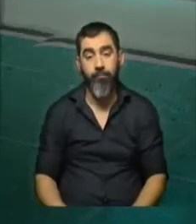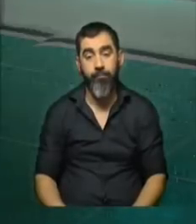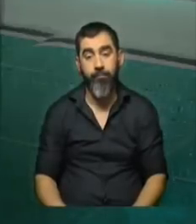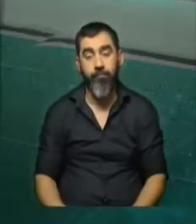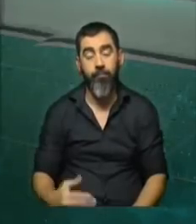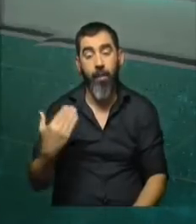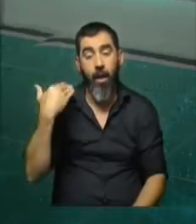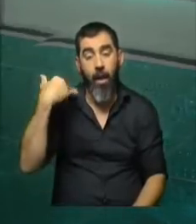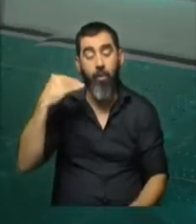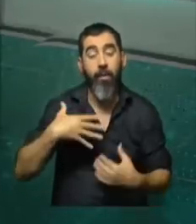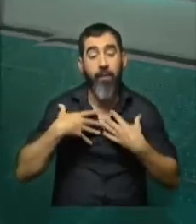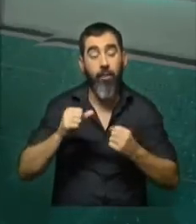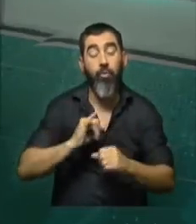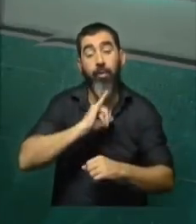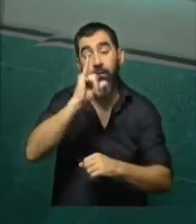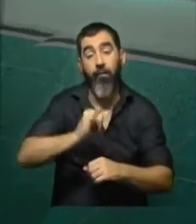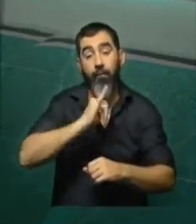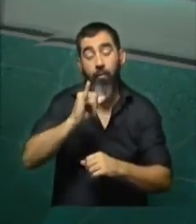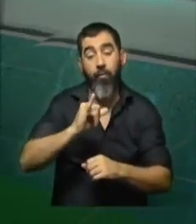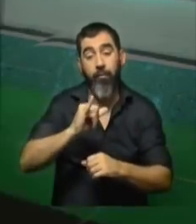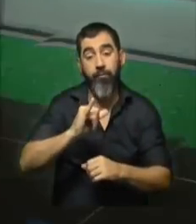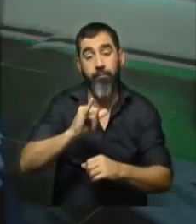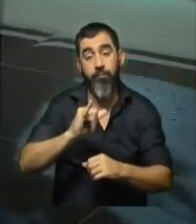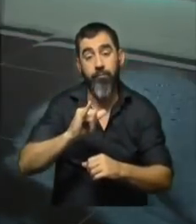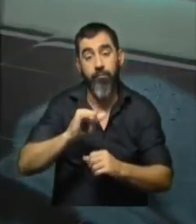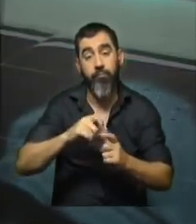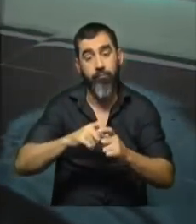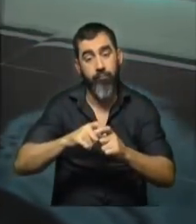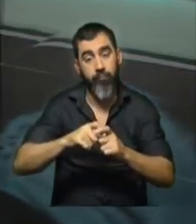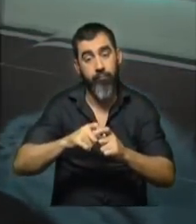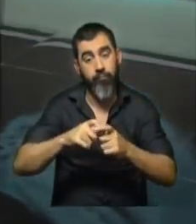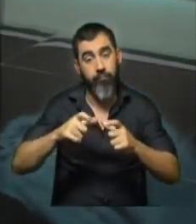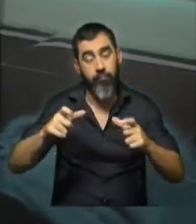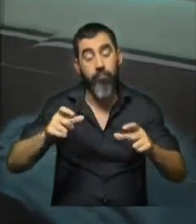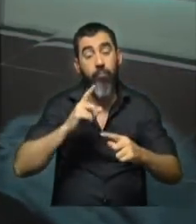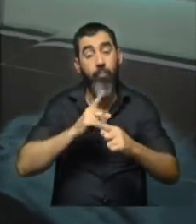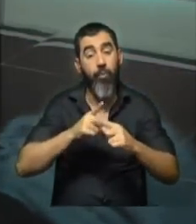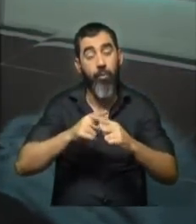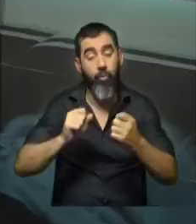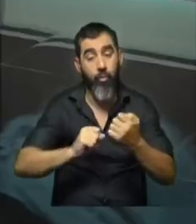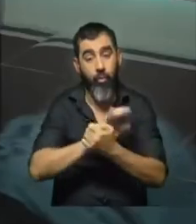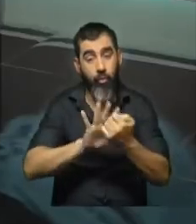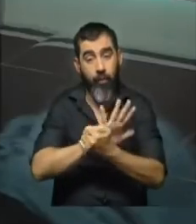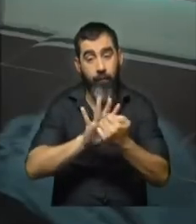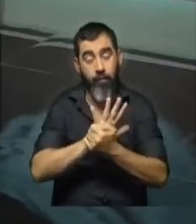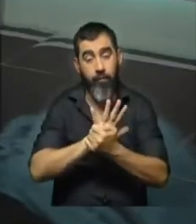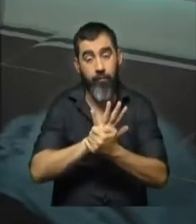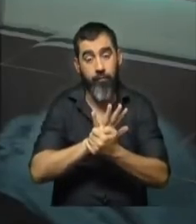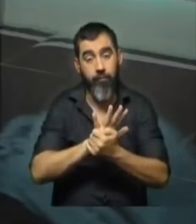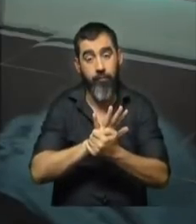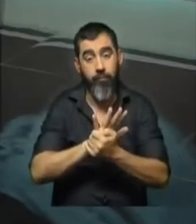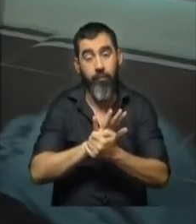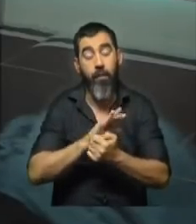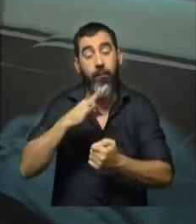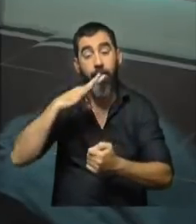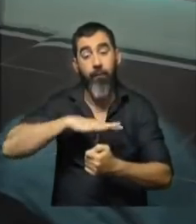Las autoridades de la salud han informado que en los últimos días hubo un nuevo aumento de casos de COVID-19. En ese marco, la